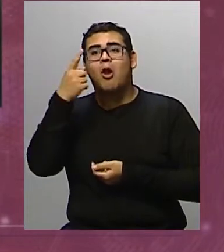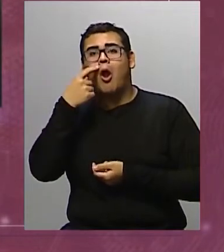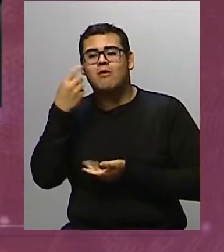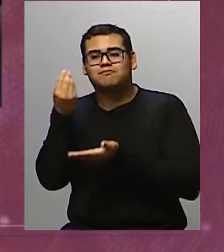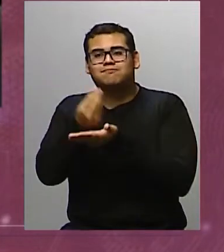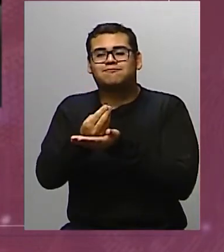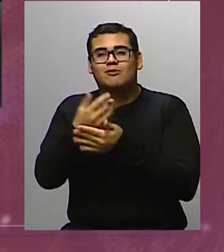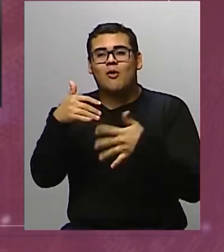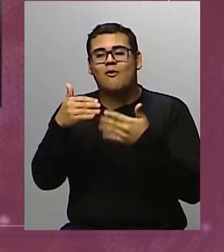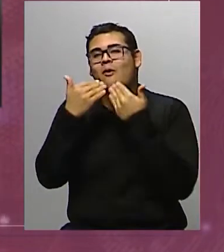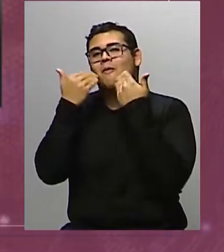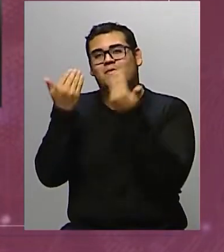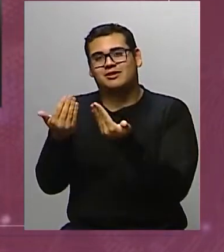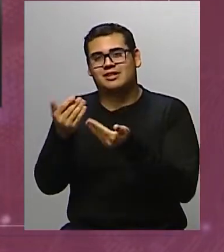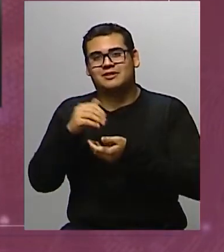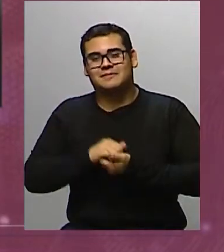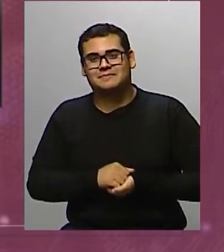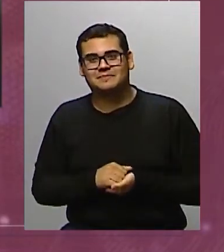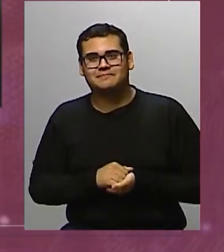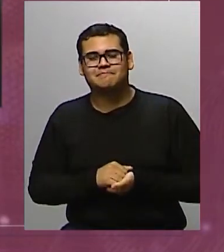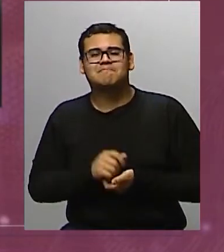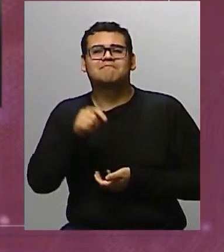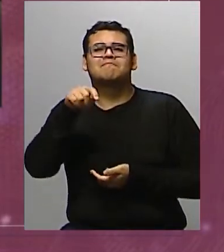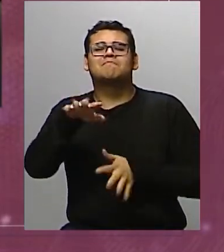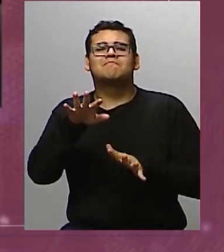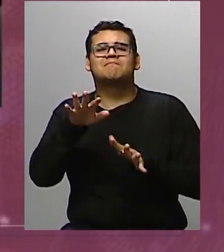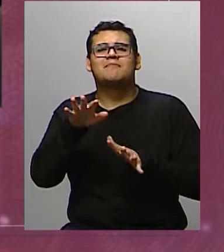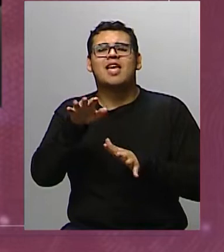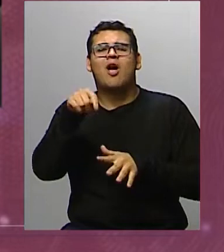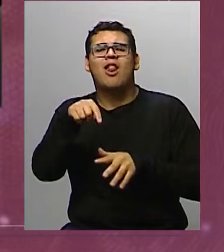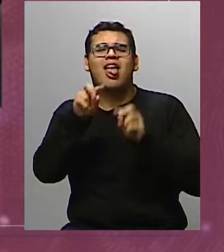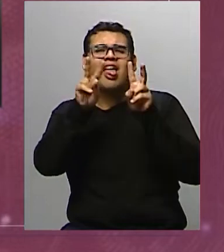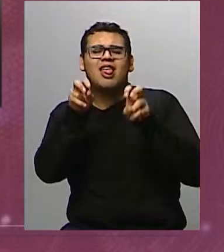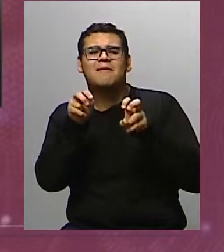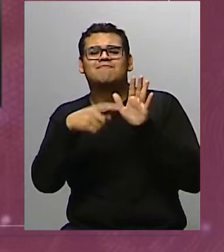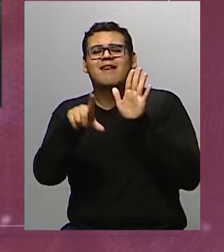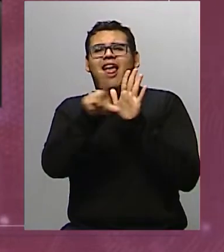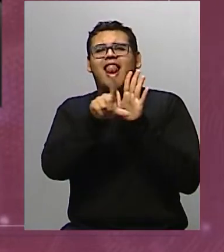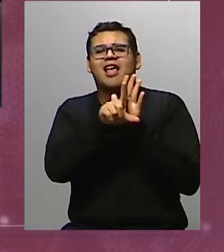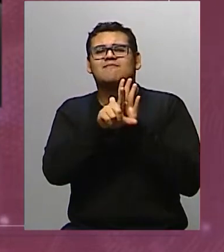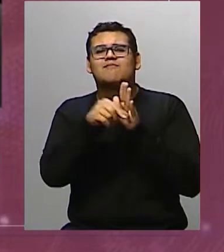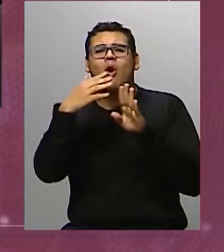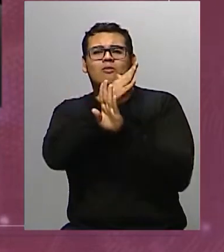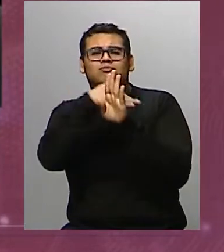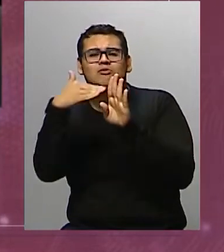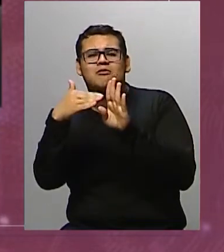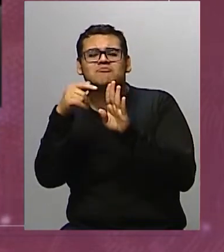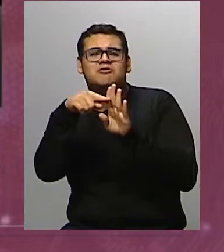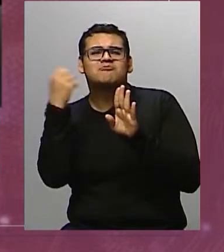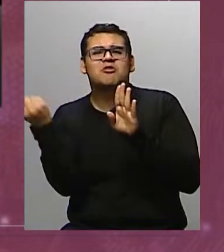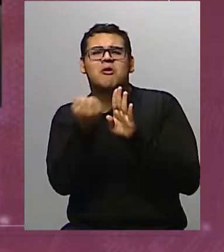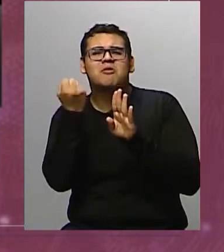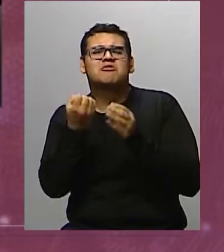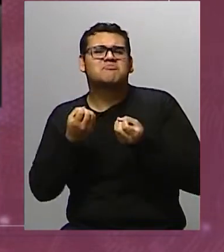todo por su especialidad en este tema. Y a raíz de esto, Ever, se está hablando mucho de lo que es la ley de humedales. ¿Por qué decimos que es necesaria esta